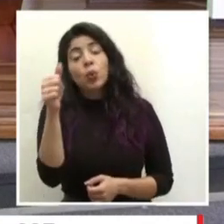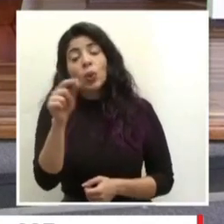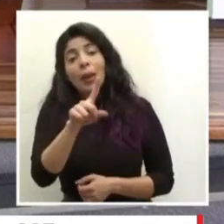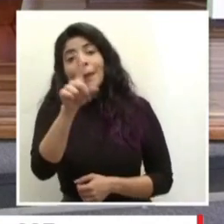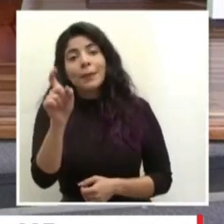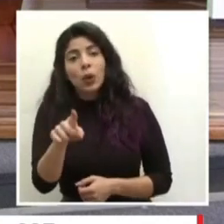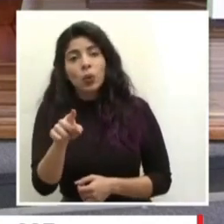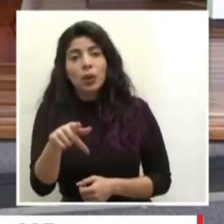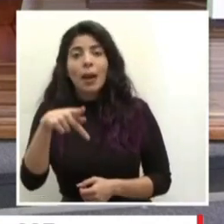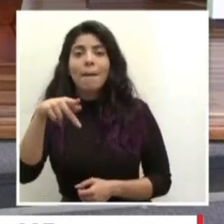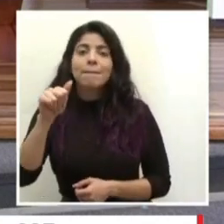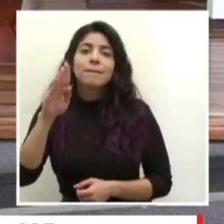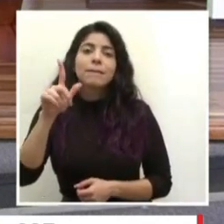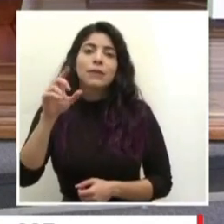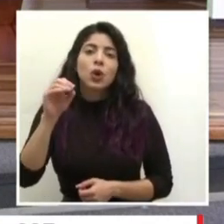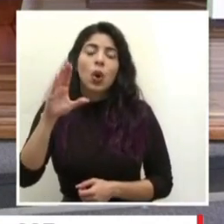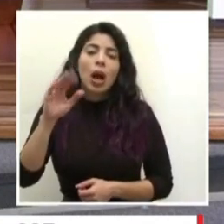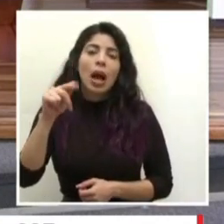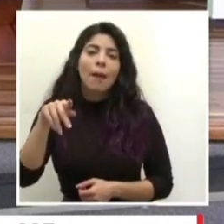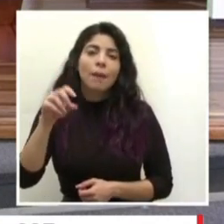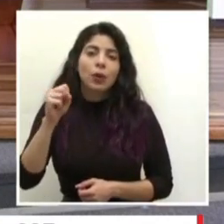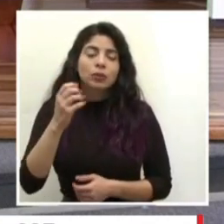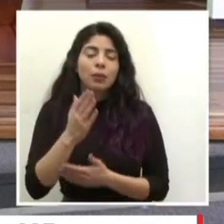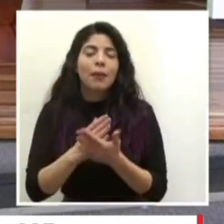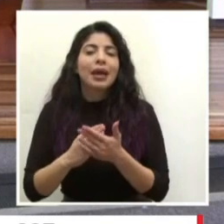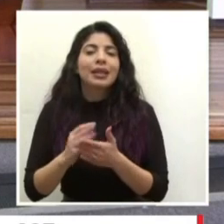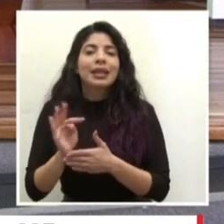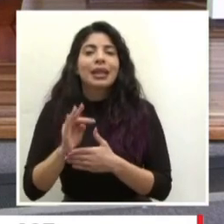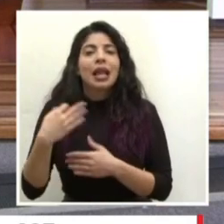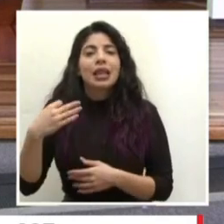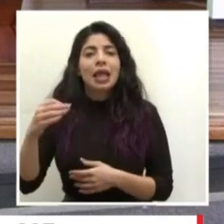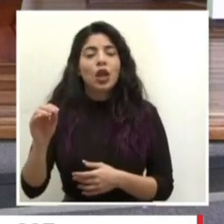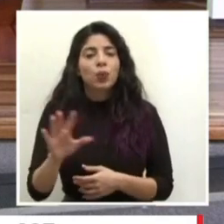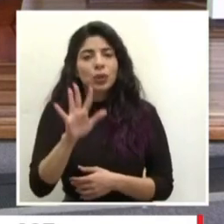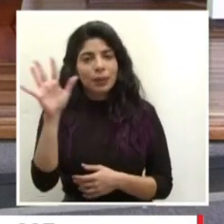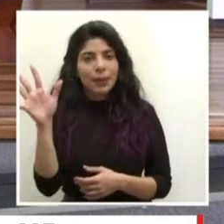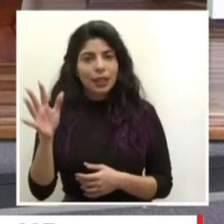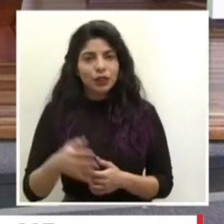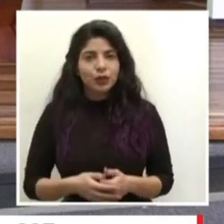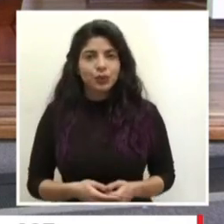consultar es Pablo Campos, de Telediario de Multimedios.